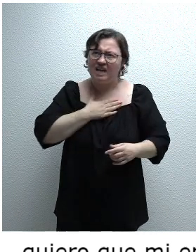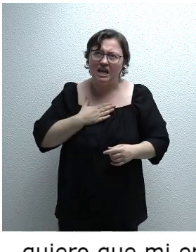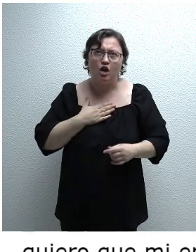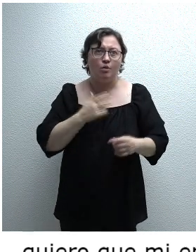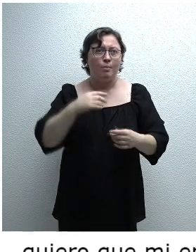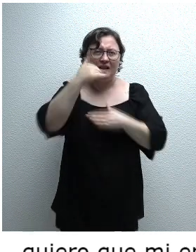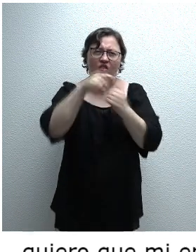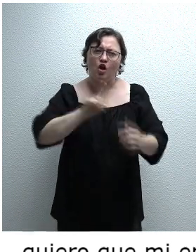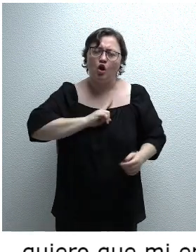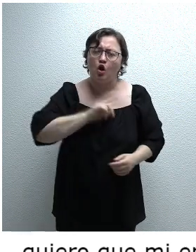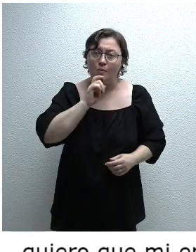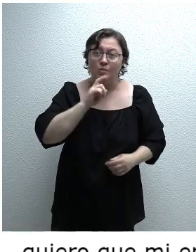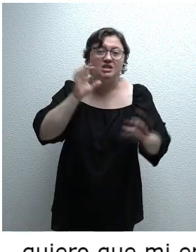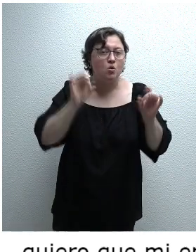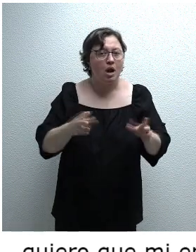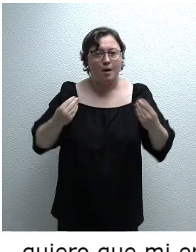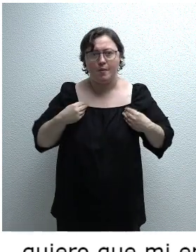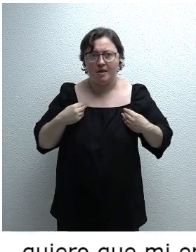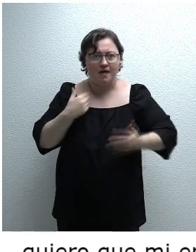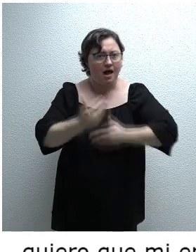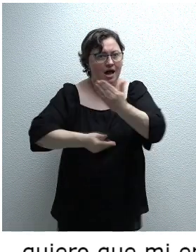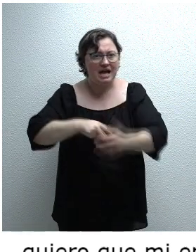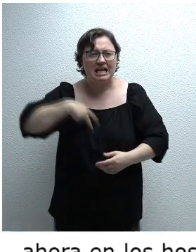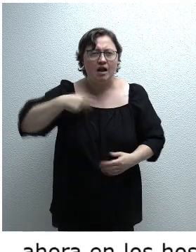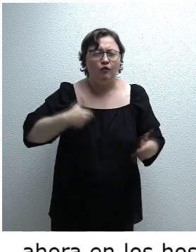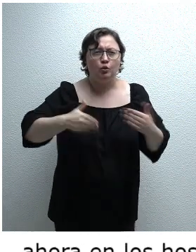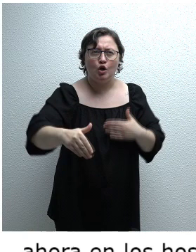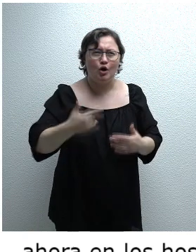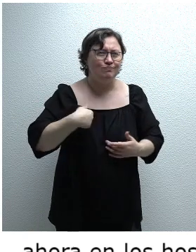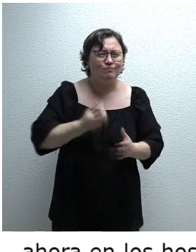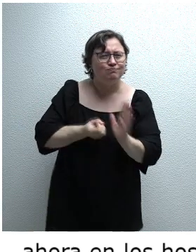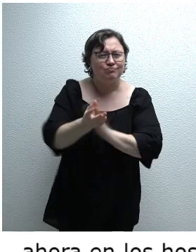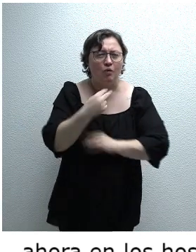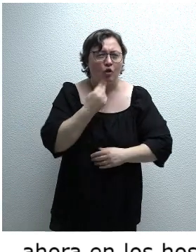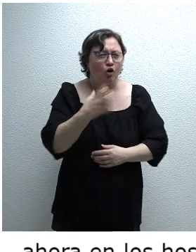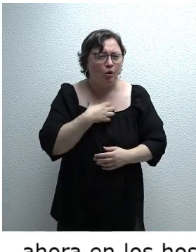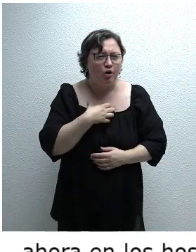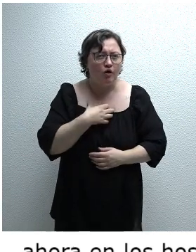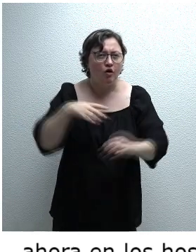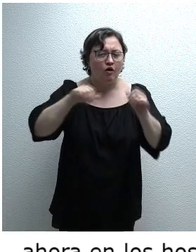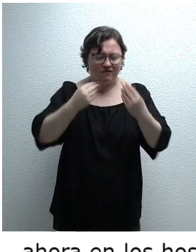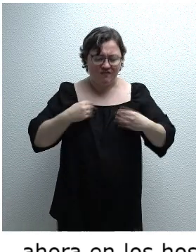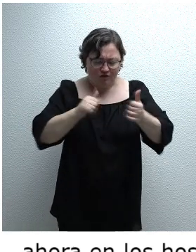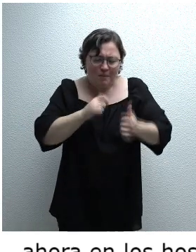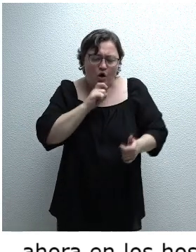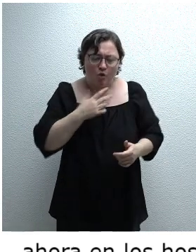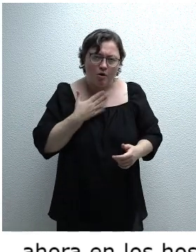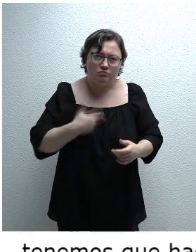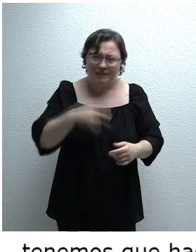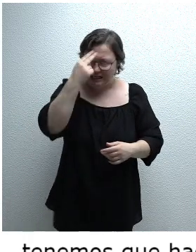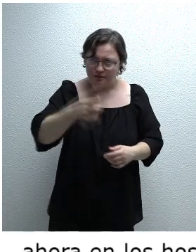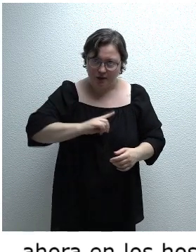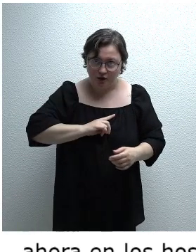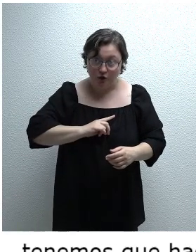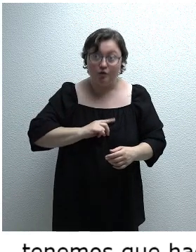ser atendidos. Ahora lo tenemos que hacer con nuestra vida en general. Bueno, pues si tampoco he hecho eso, pues hay un mandato